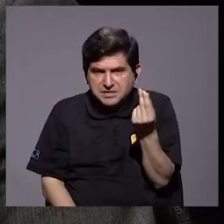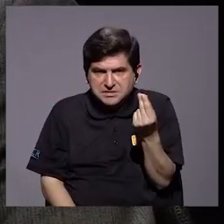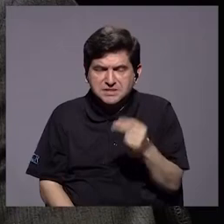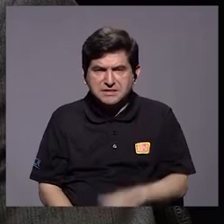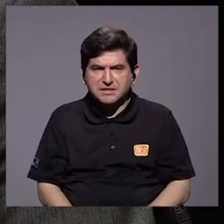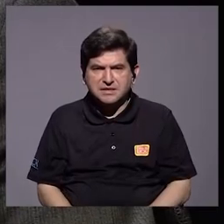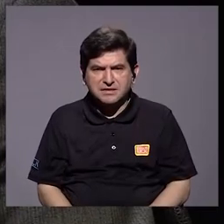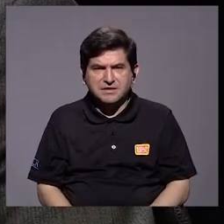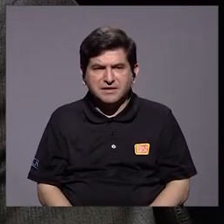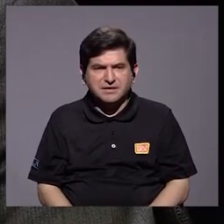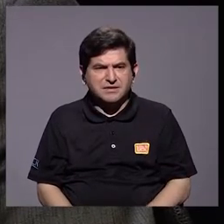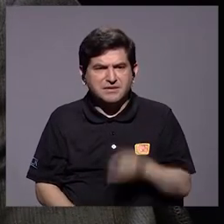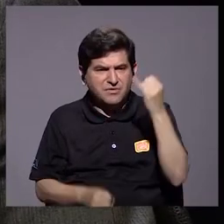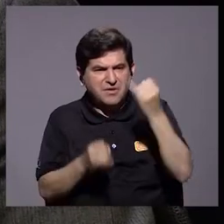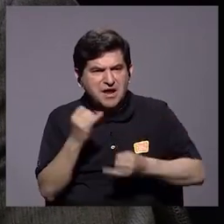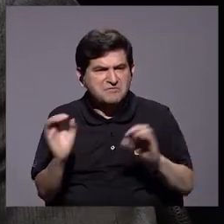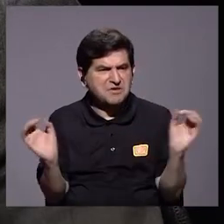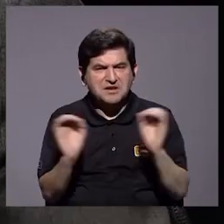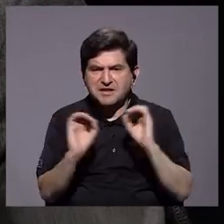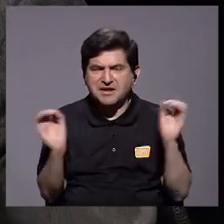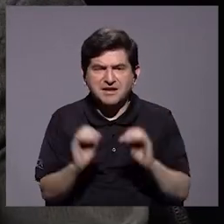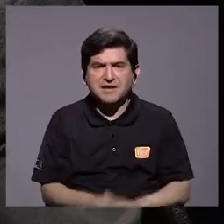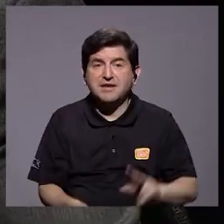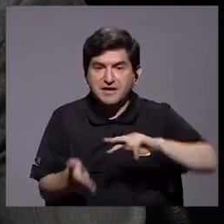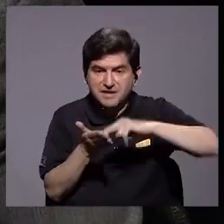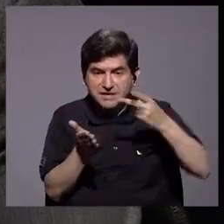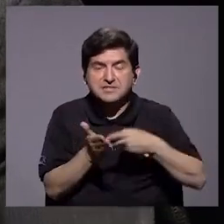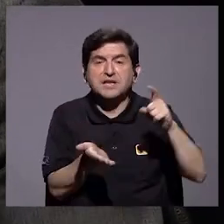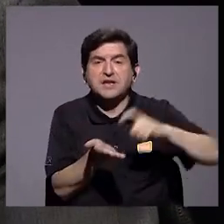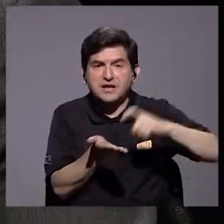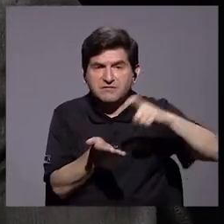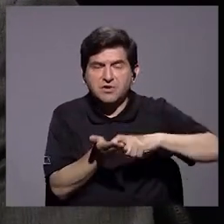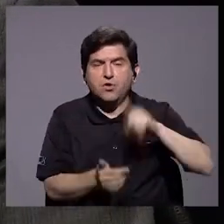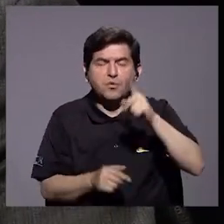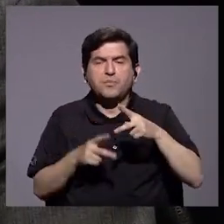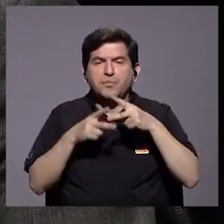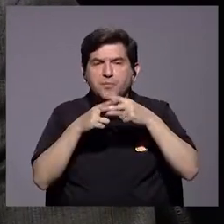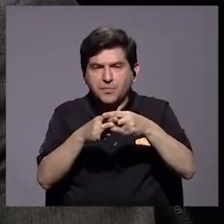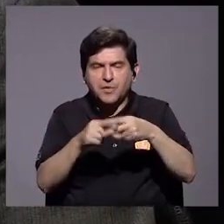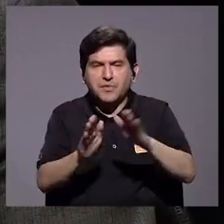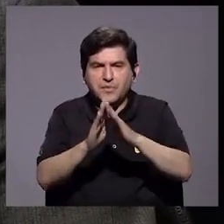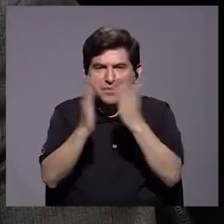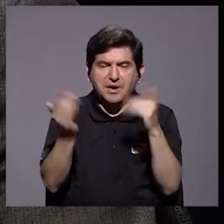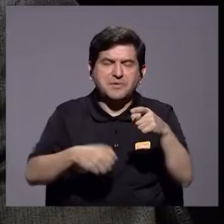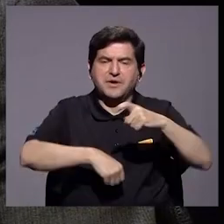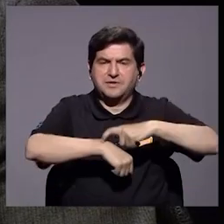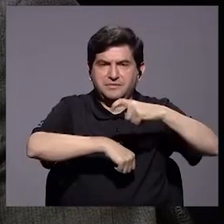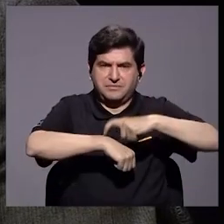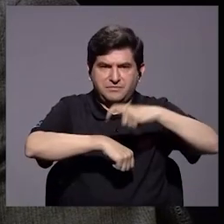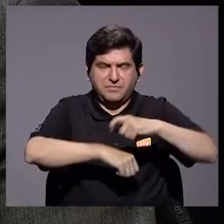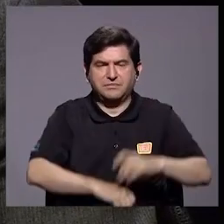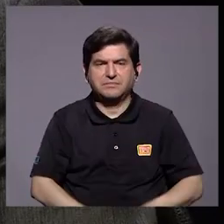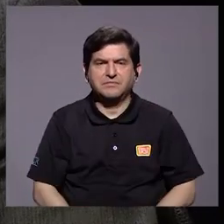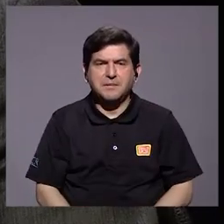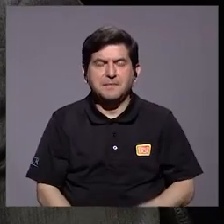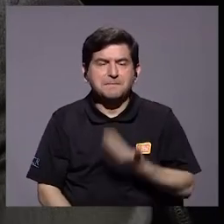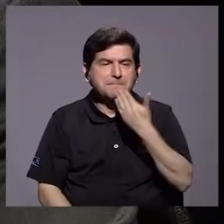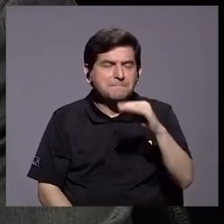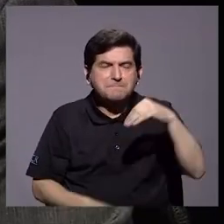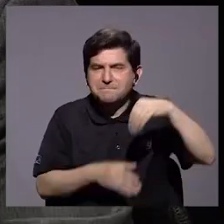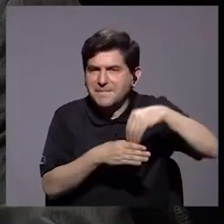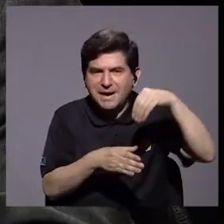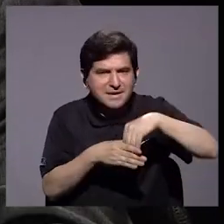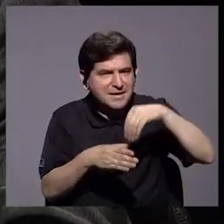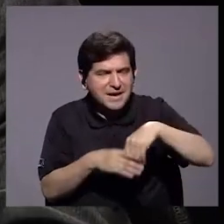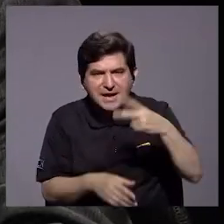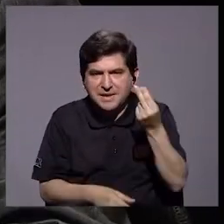plata determinó no solo en nada sino que además generó una serie de deudas por un fideicomiso que se había abierto en aquel momento que fue mal